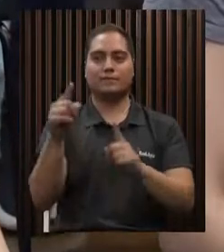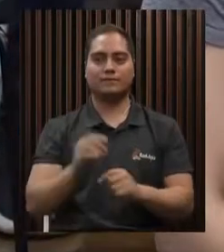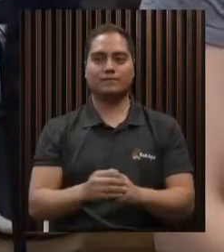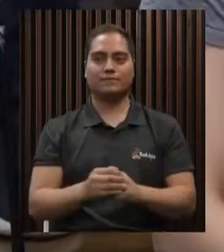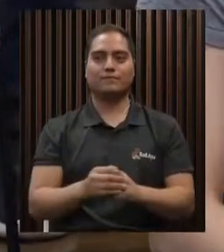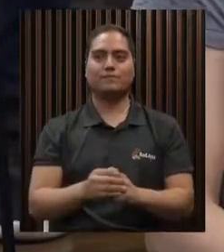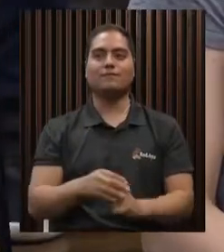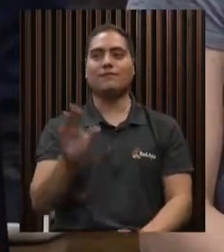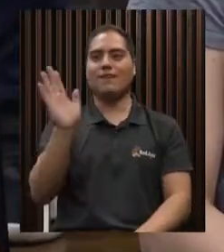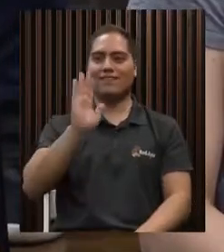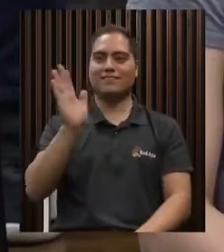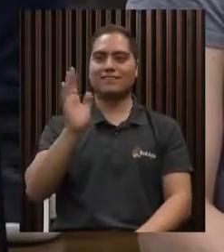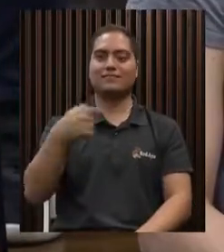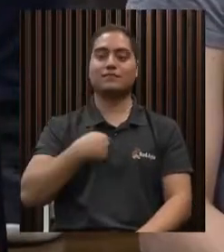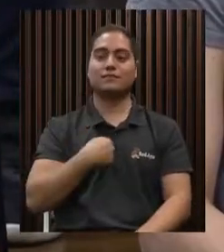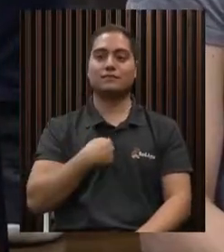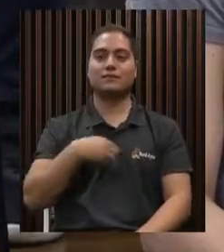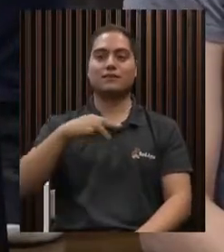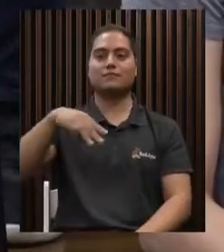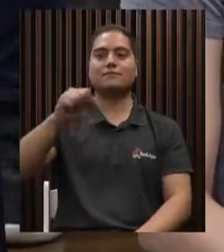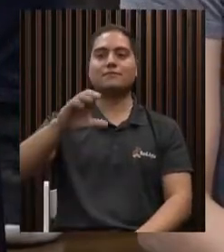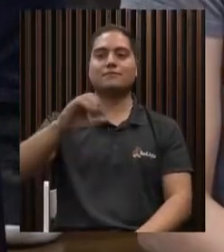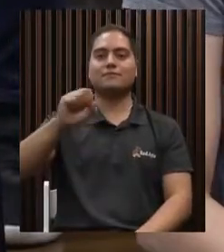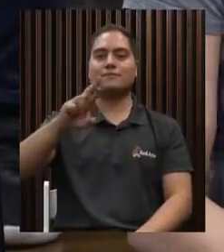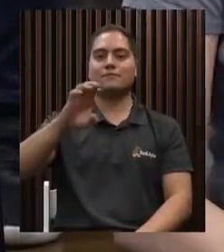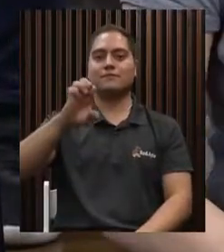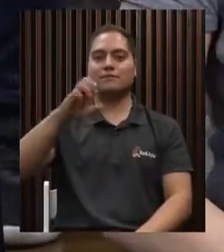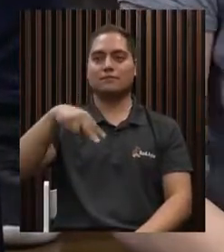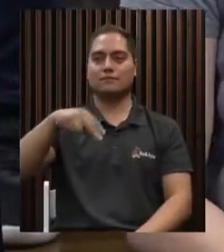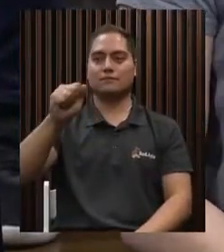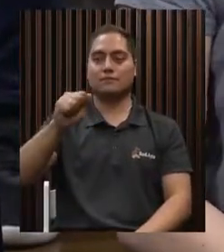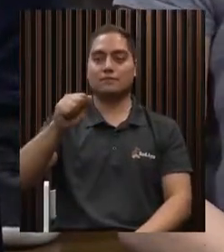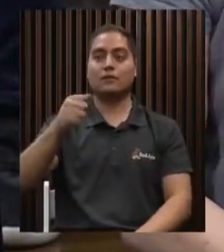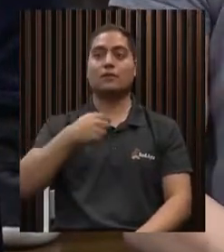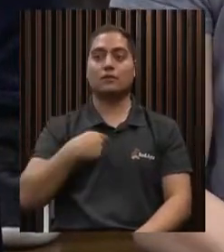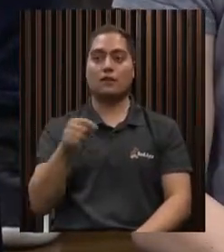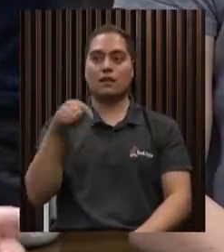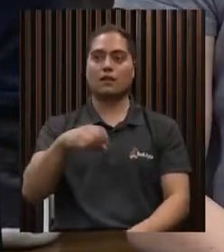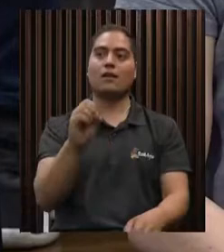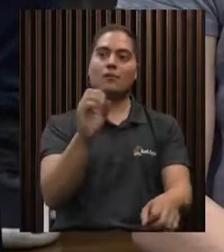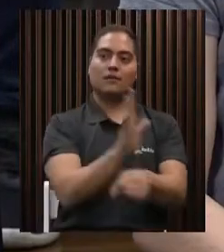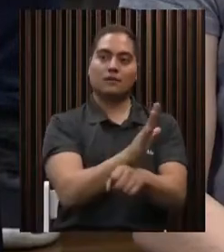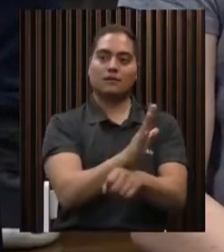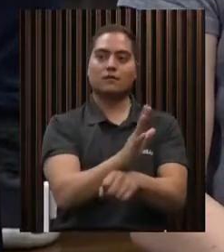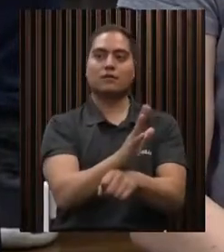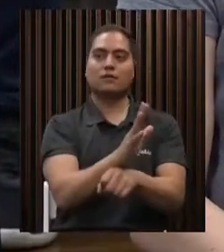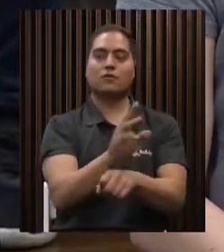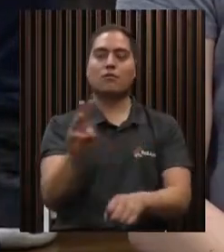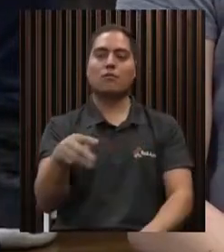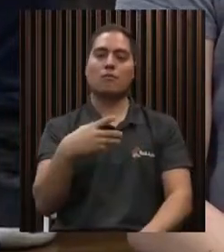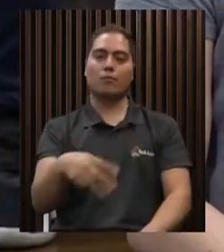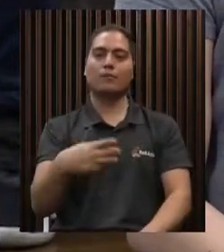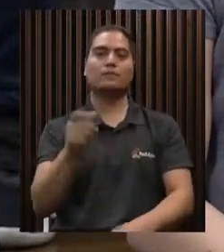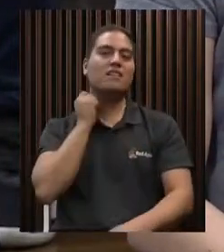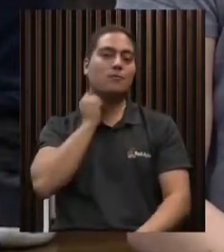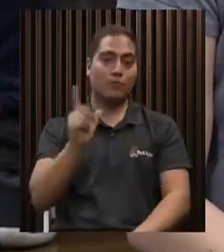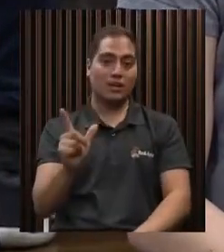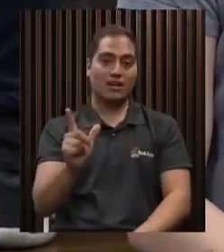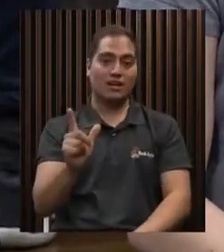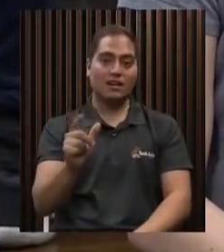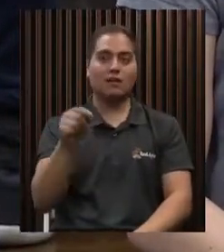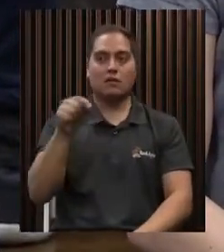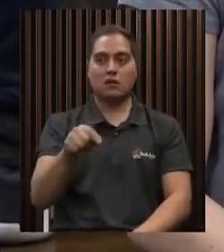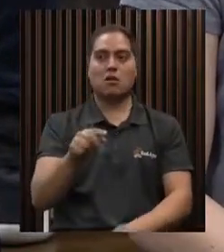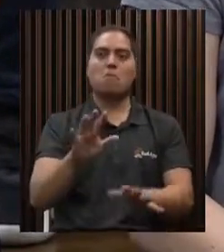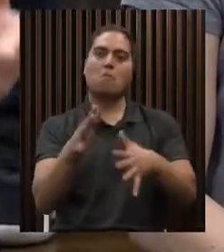Hola. Hola. Soy Macarena Berríos, vengo del Teatro Municipal de Quilpué, que queda a 2 horas de la